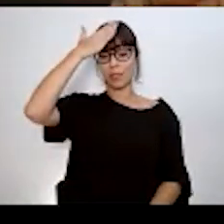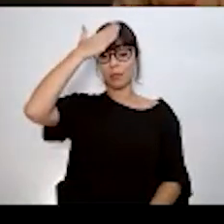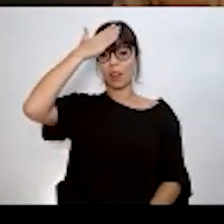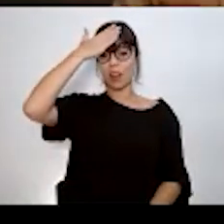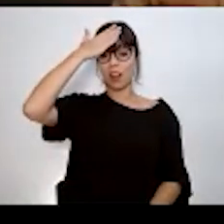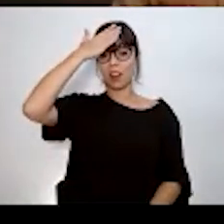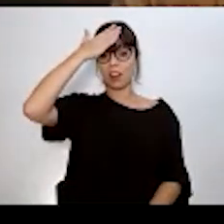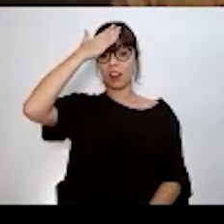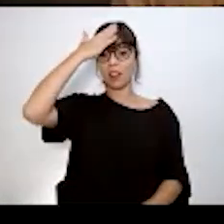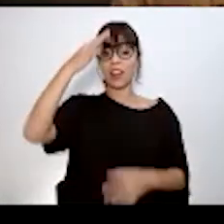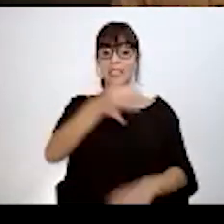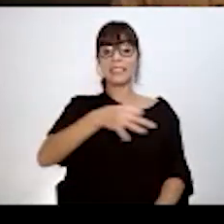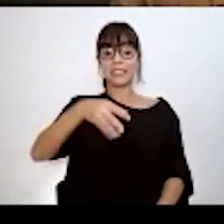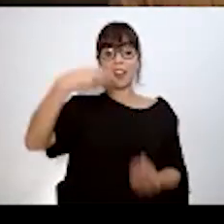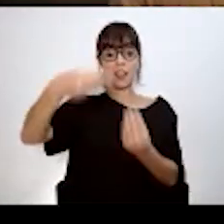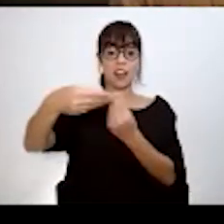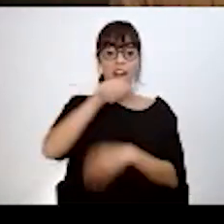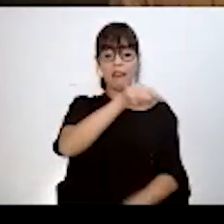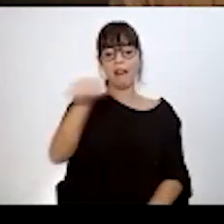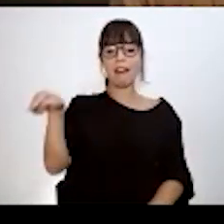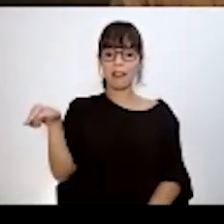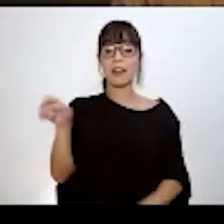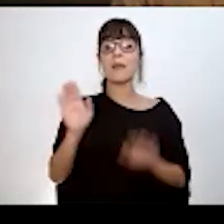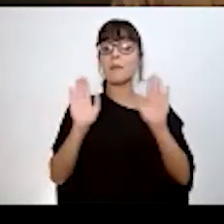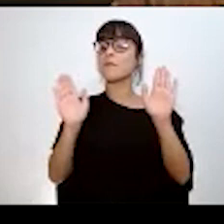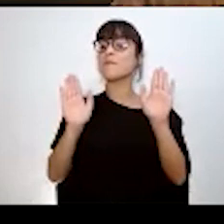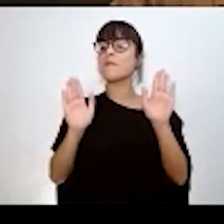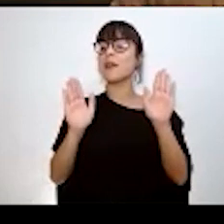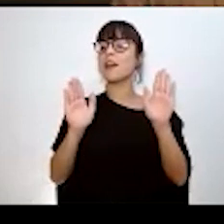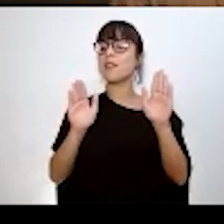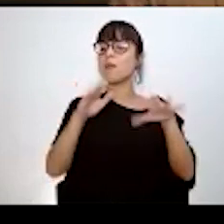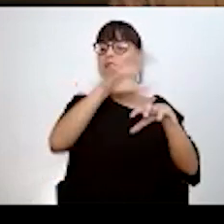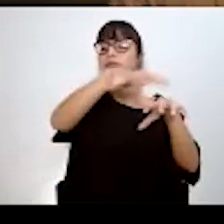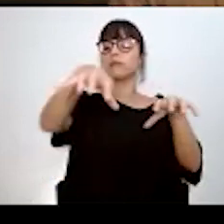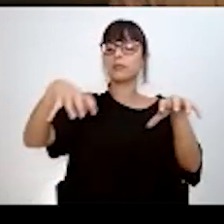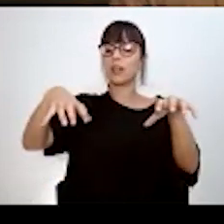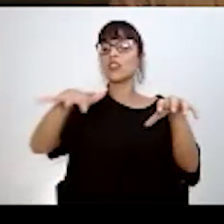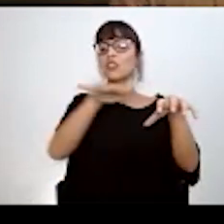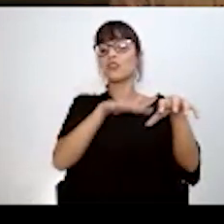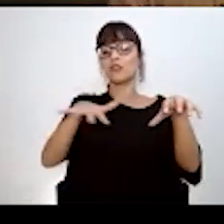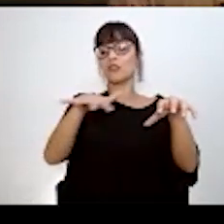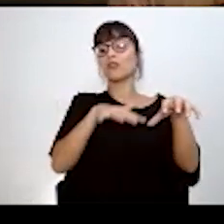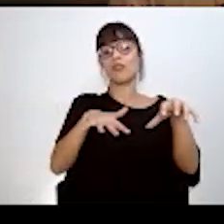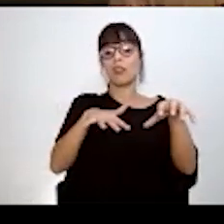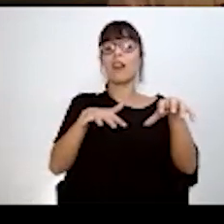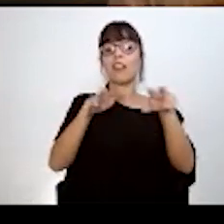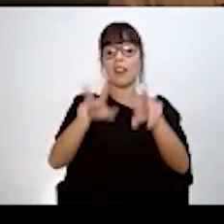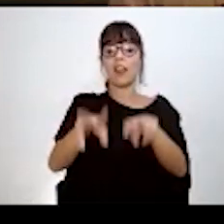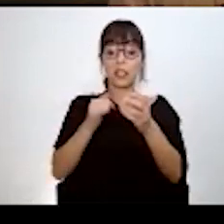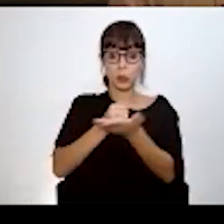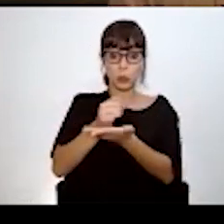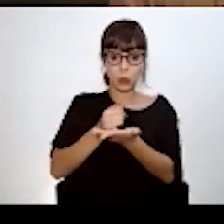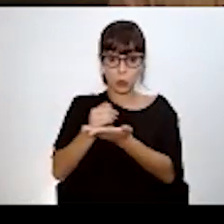toda la isla, pero las máximas concentraciones aparecen en las grandes vegas agrícolas y en el litoral de Gran Canaria, solamente